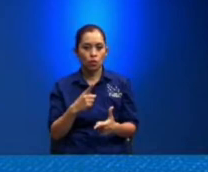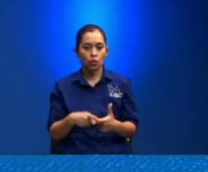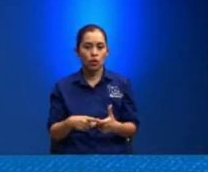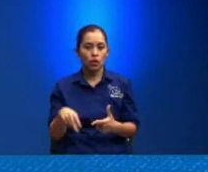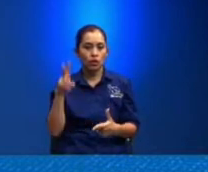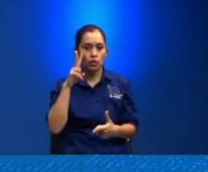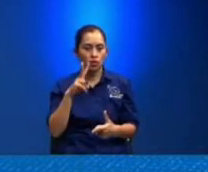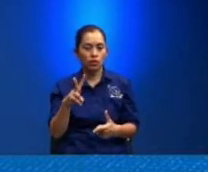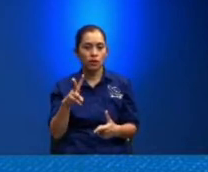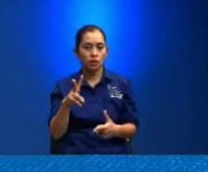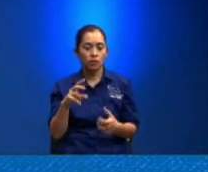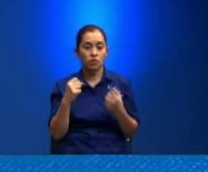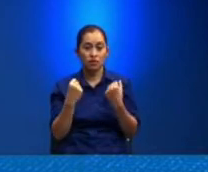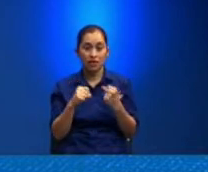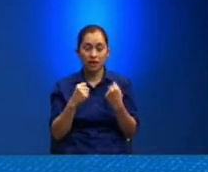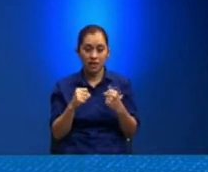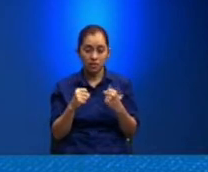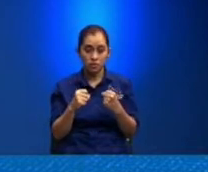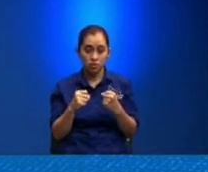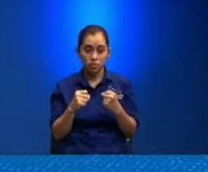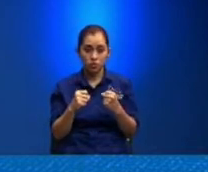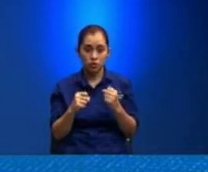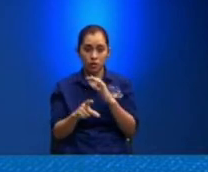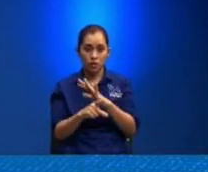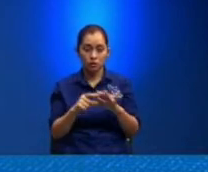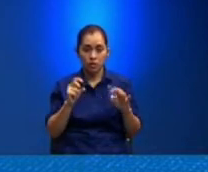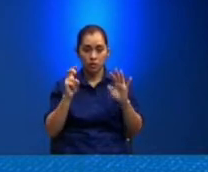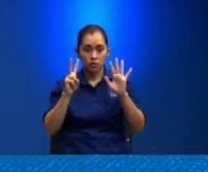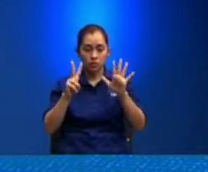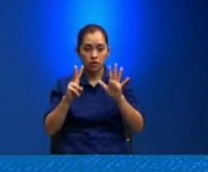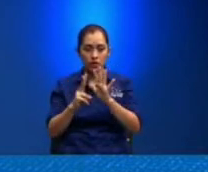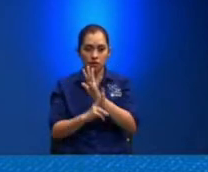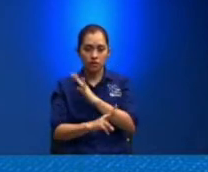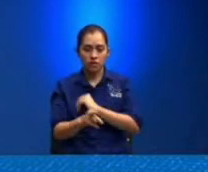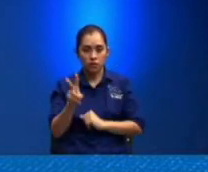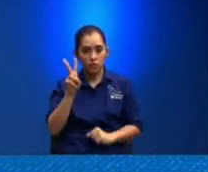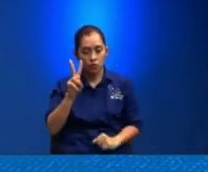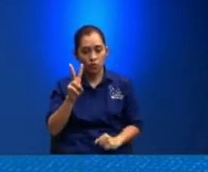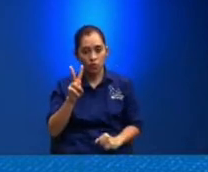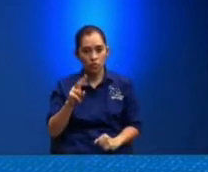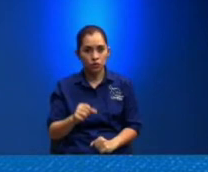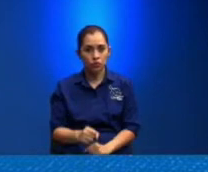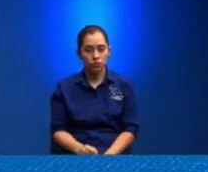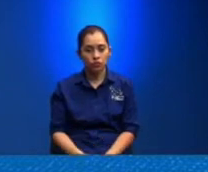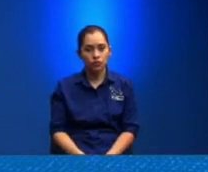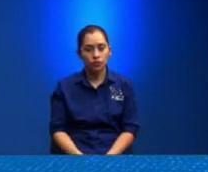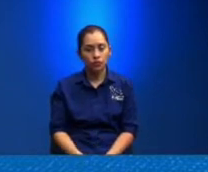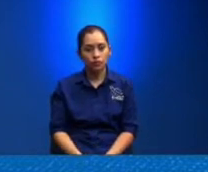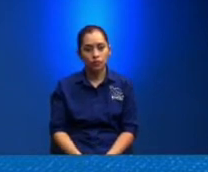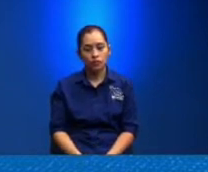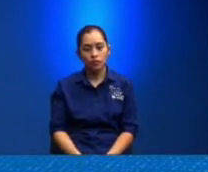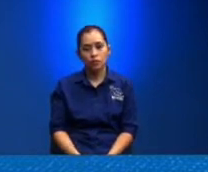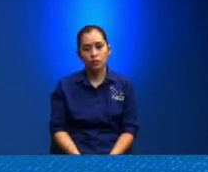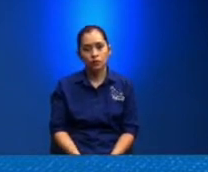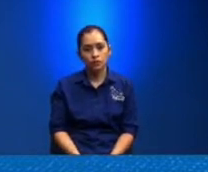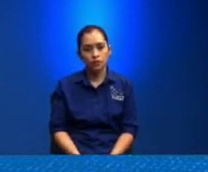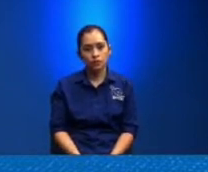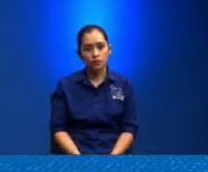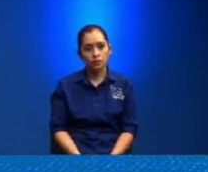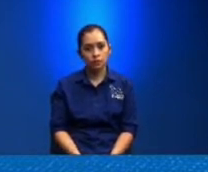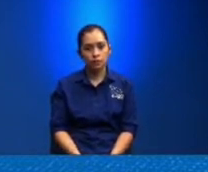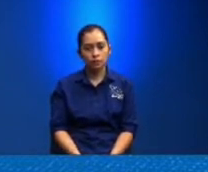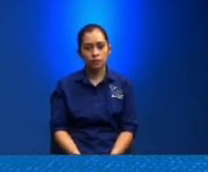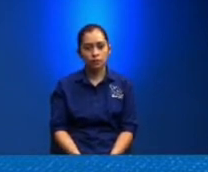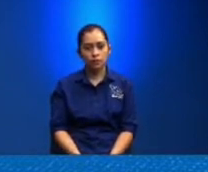un 72 en la biblia de estudio del expositor hecha por jimmy shuar tienen una llamada muy